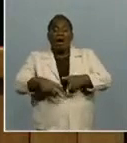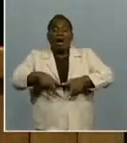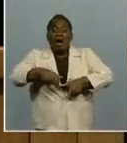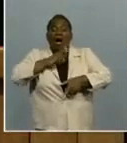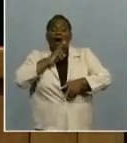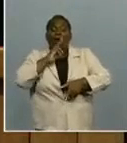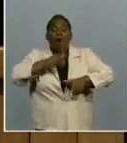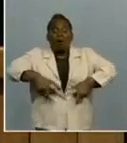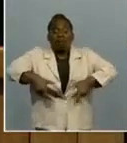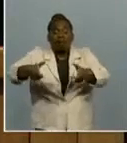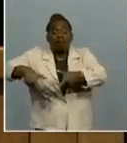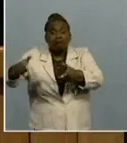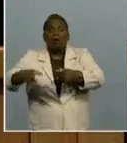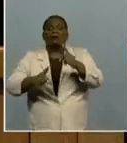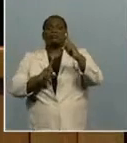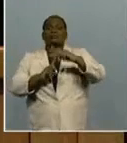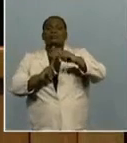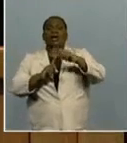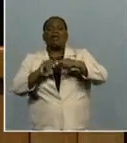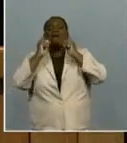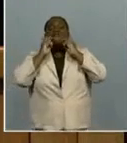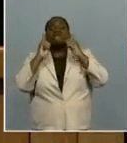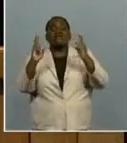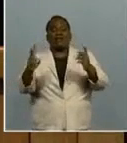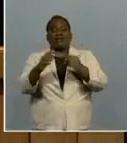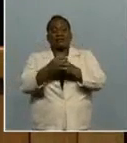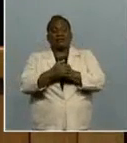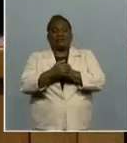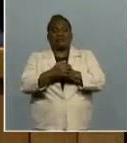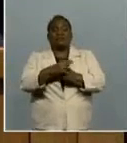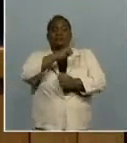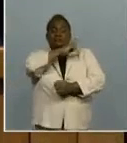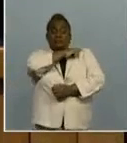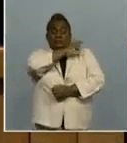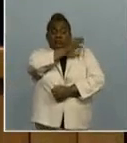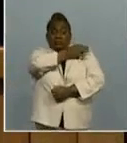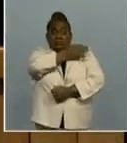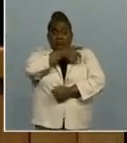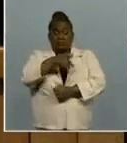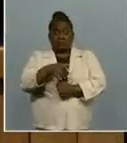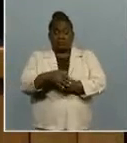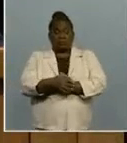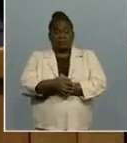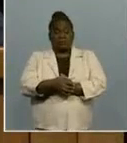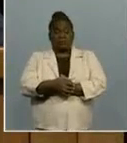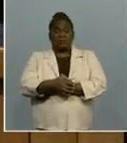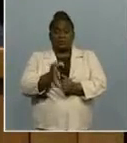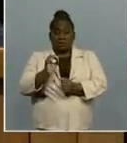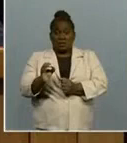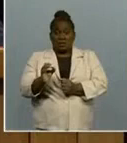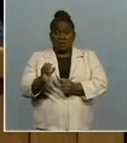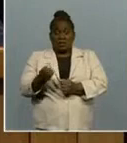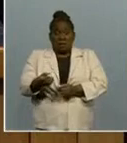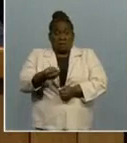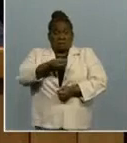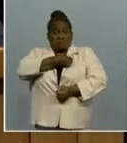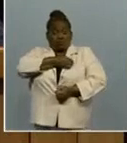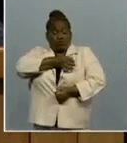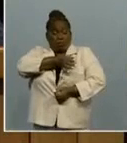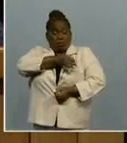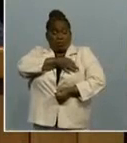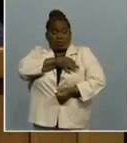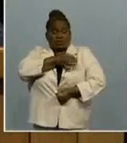y la tarea vida el comandante en jefe de la revolución cubana quien puso en el pecho del general de ejército